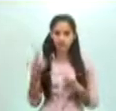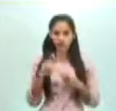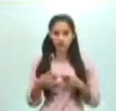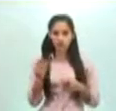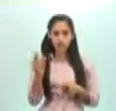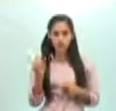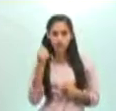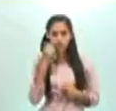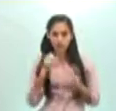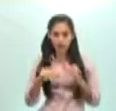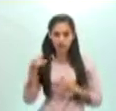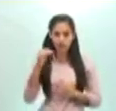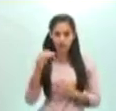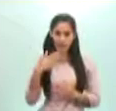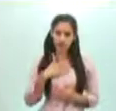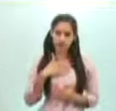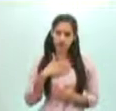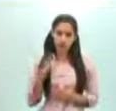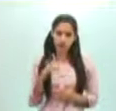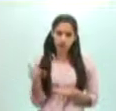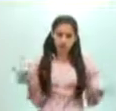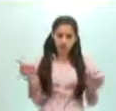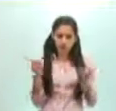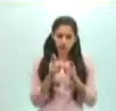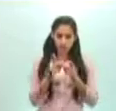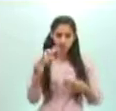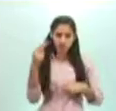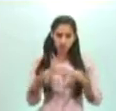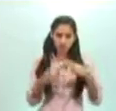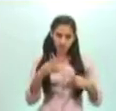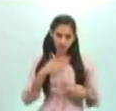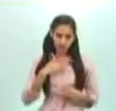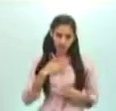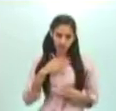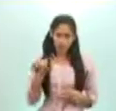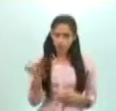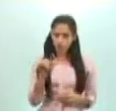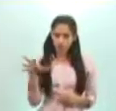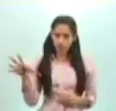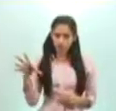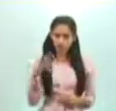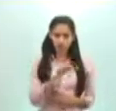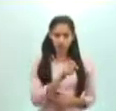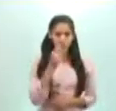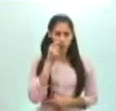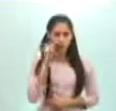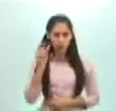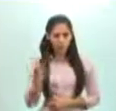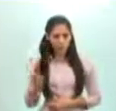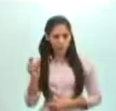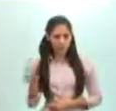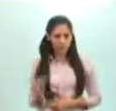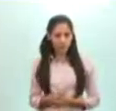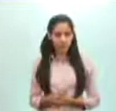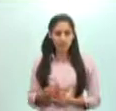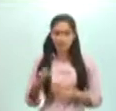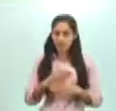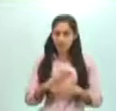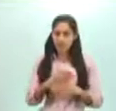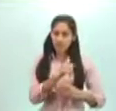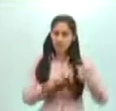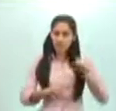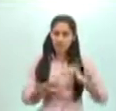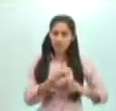Resume y simboliza en él a todos los hombres. Su yo, a diferencia de los románticos, se nutre de